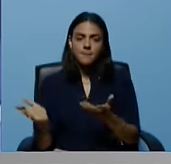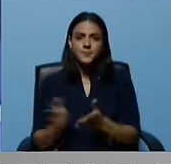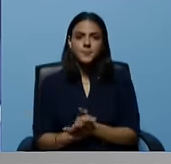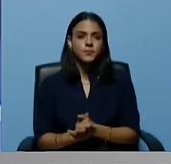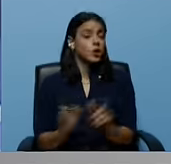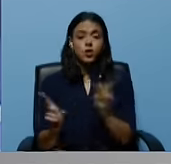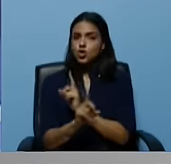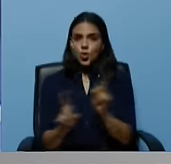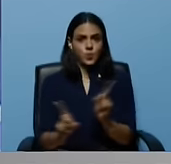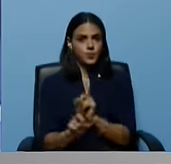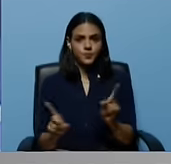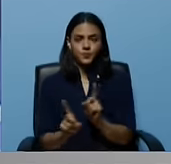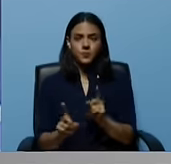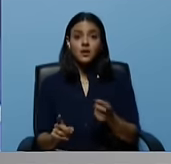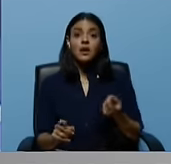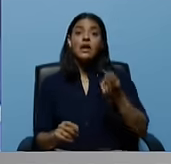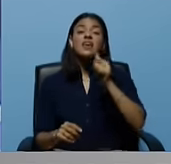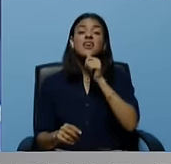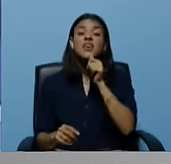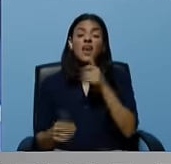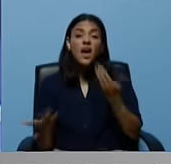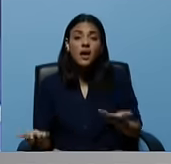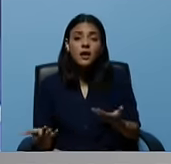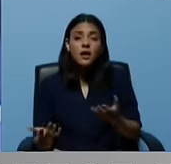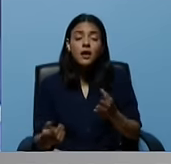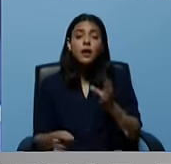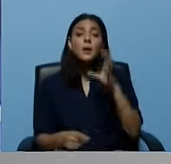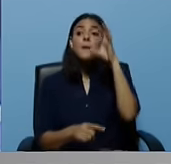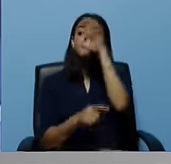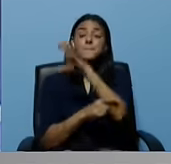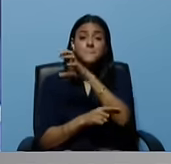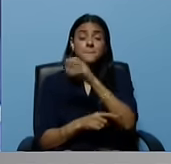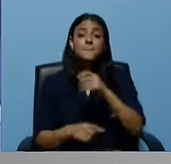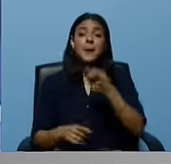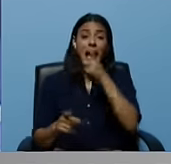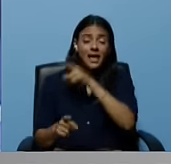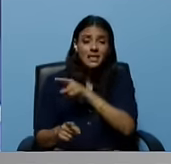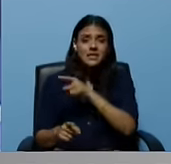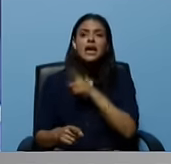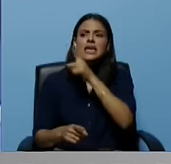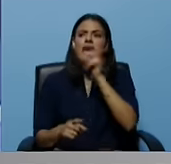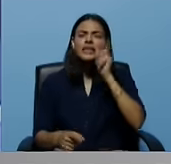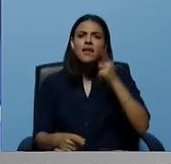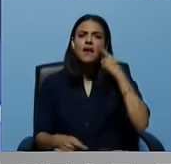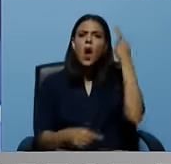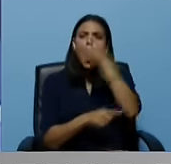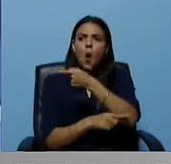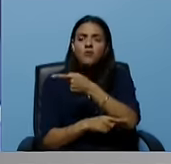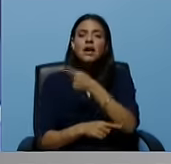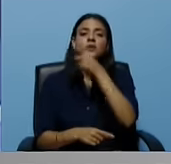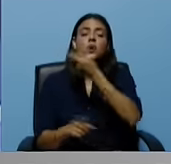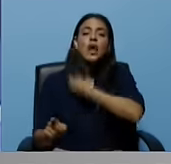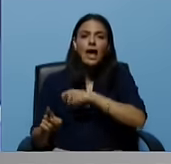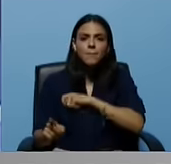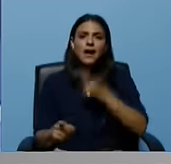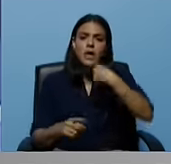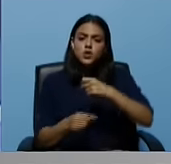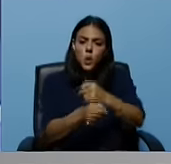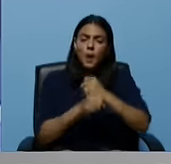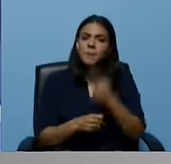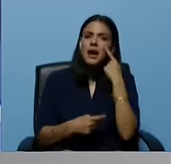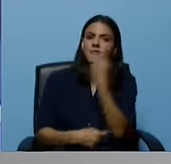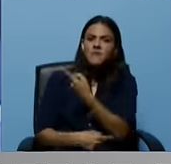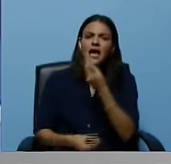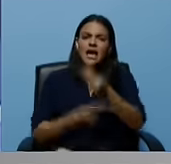No, es el país sede, el país huésped, y él tiene obligaciones para con España. Veremos si